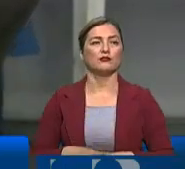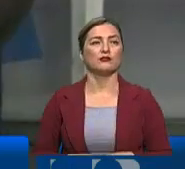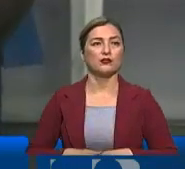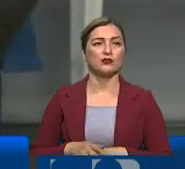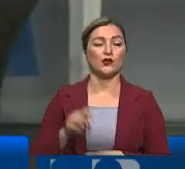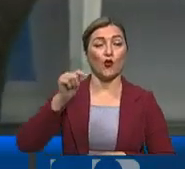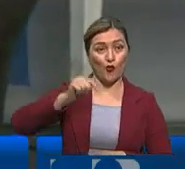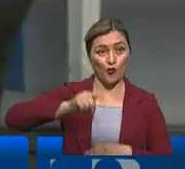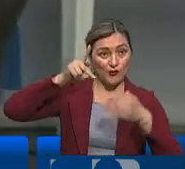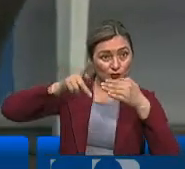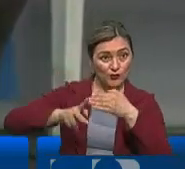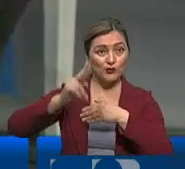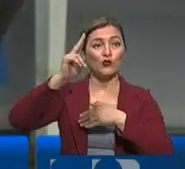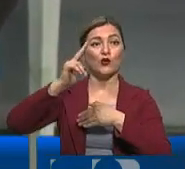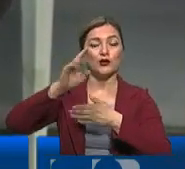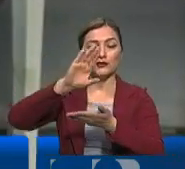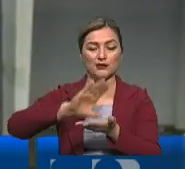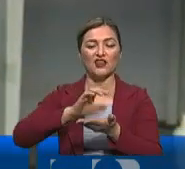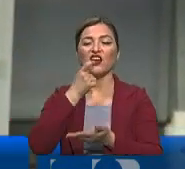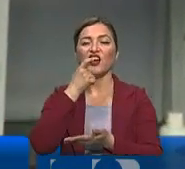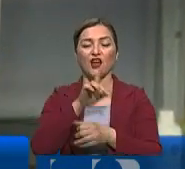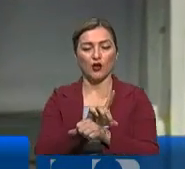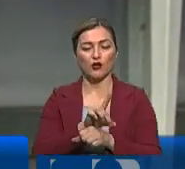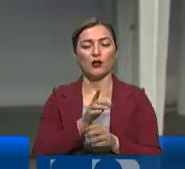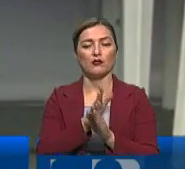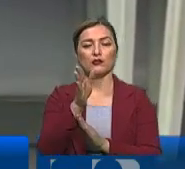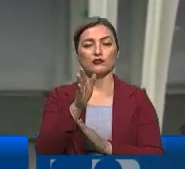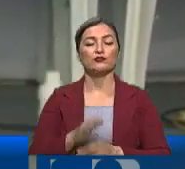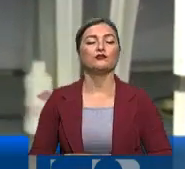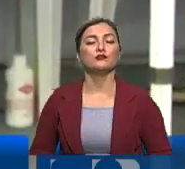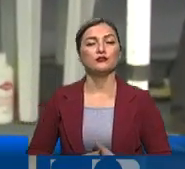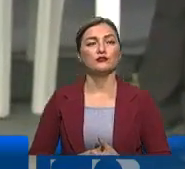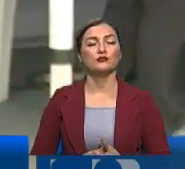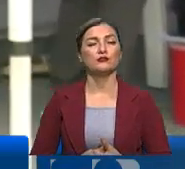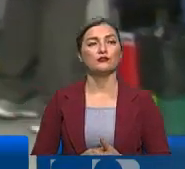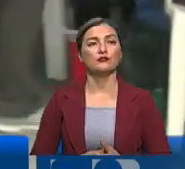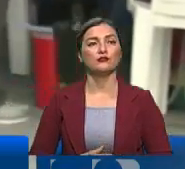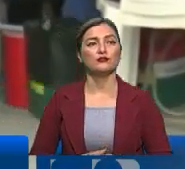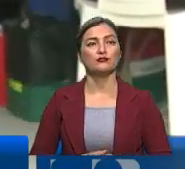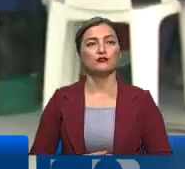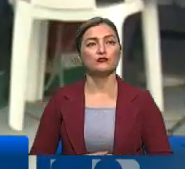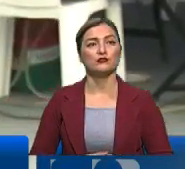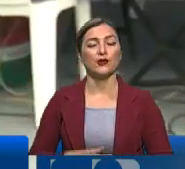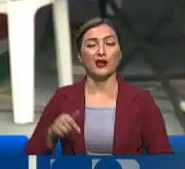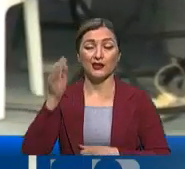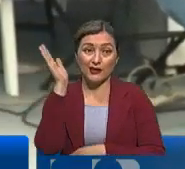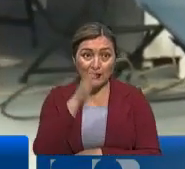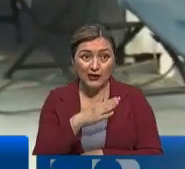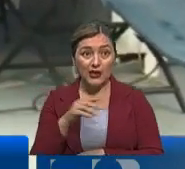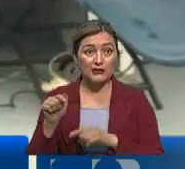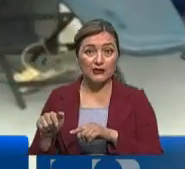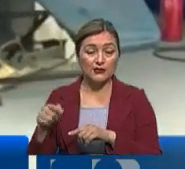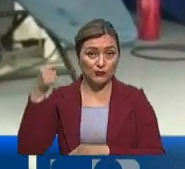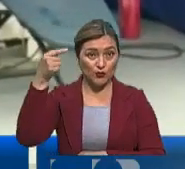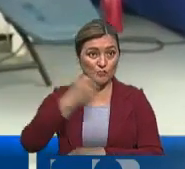día de hoy es la inauguración de nuestro centro odontológico de especialidades. Eso quiere decir que si hoy son gratuitas, pero